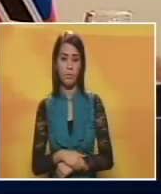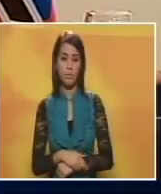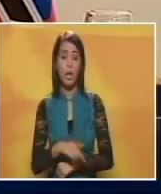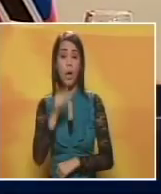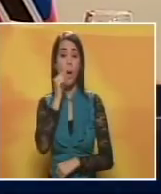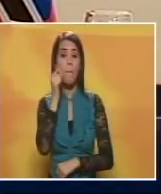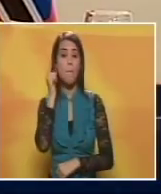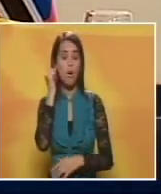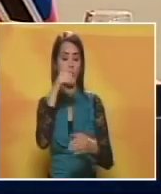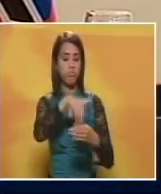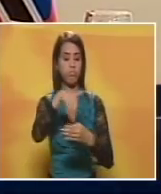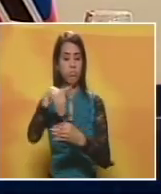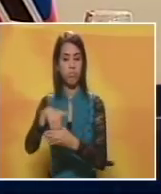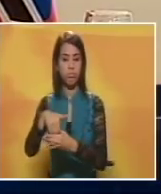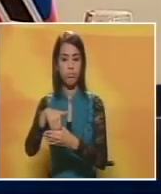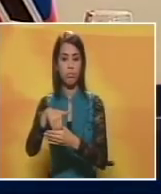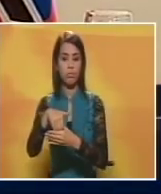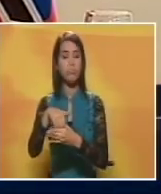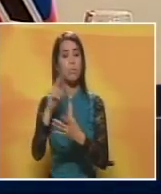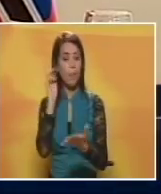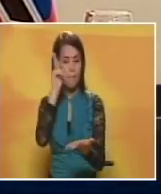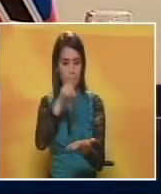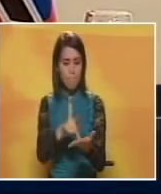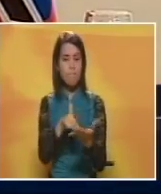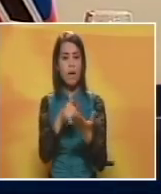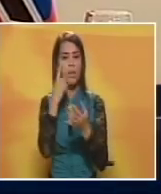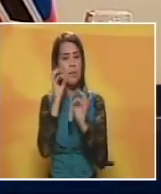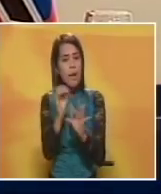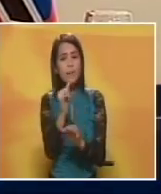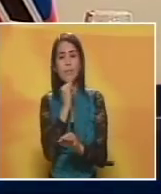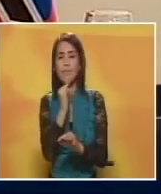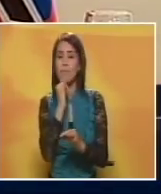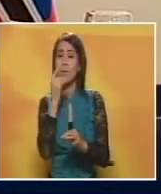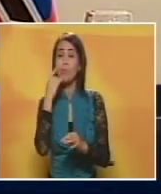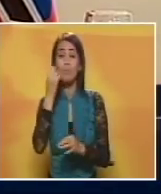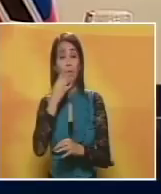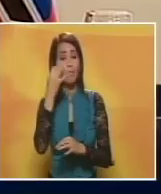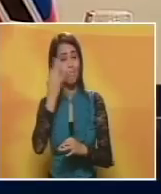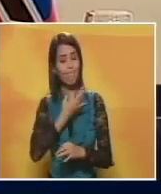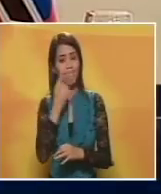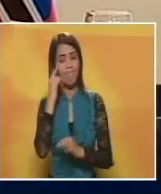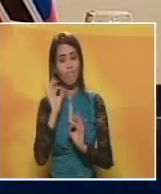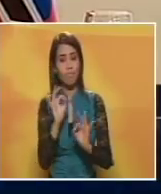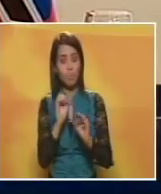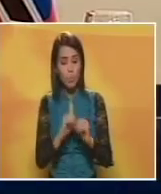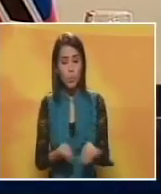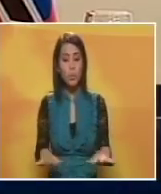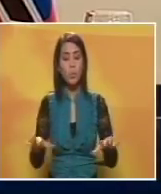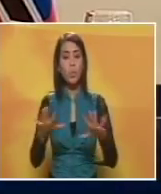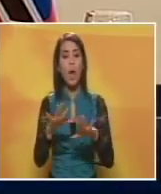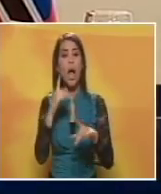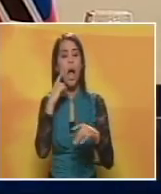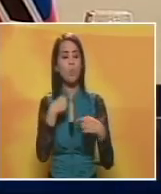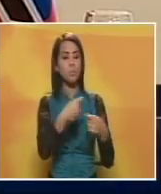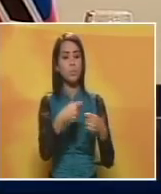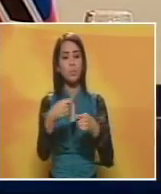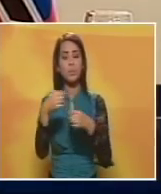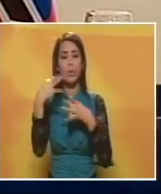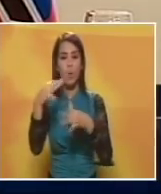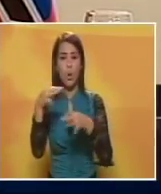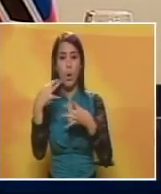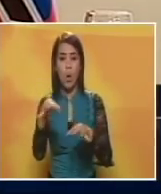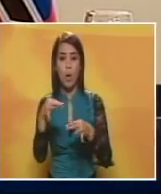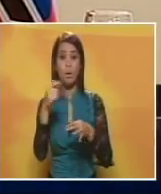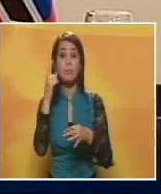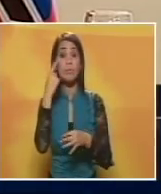electoras y los electores que vayan y se informen también muy bien. Vamos a estar distribuyendo las boletas de votación,